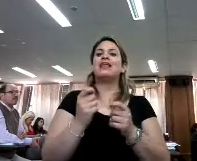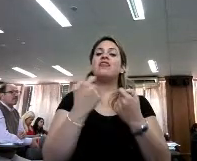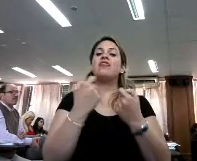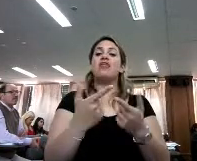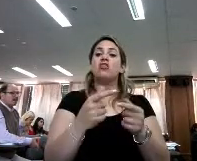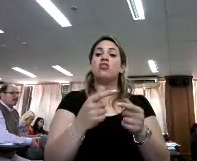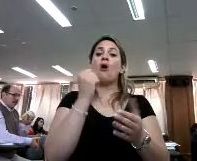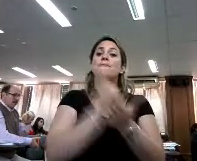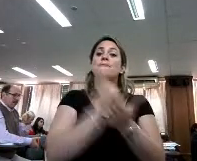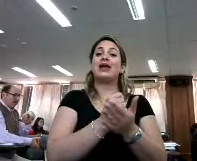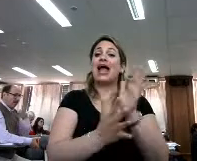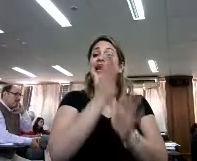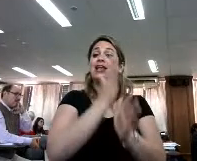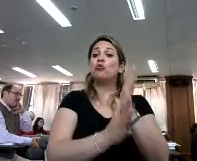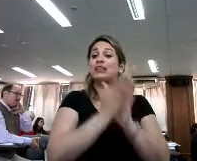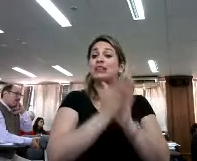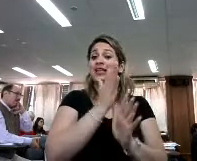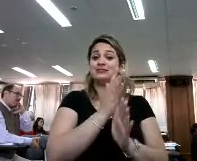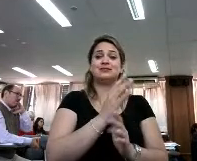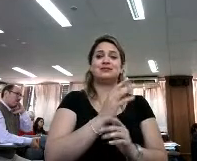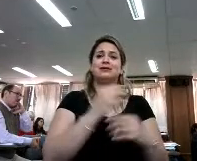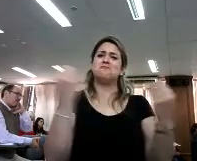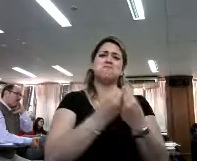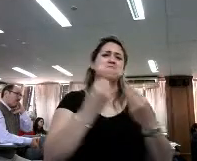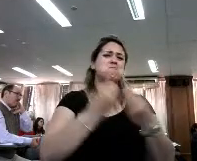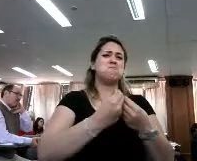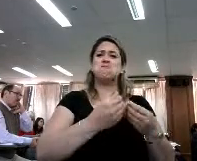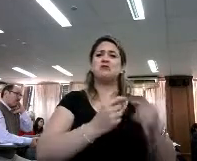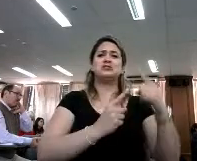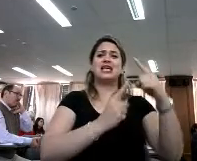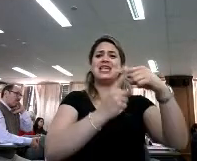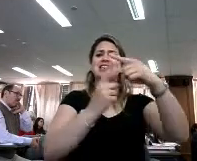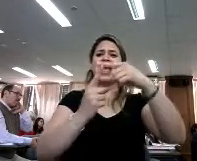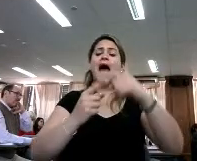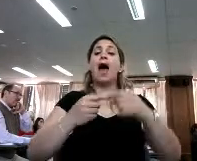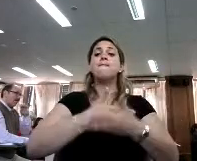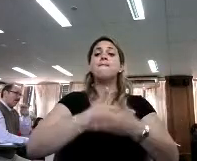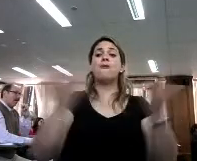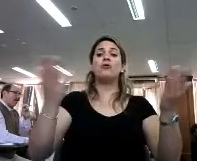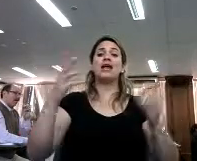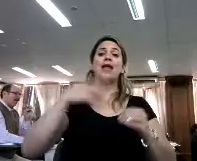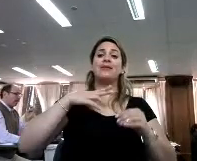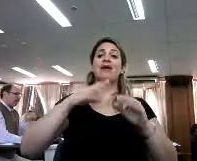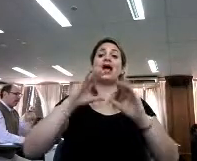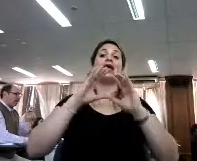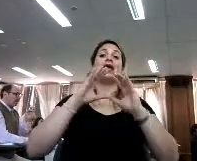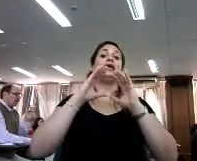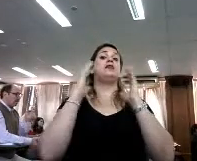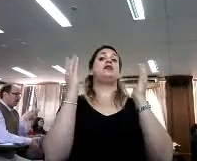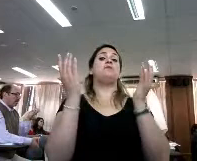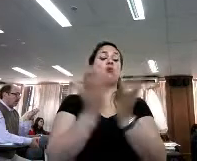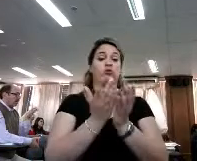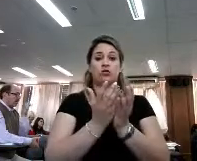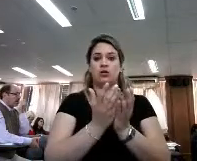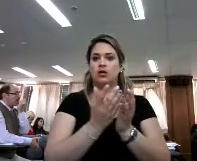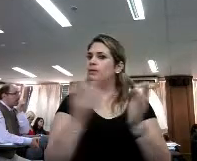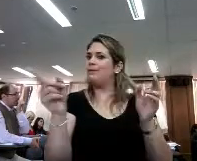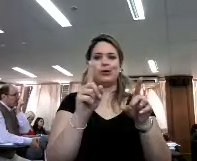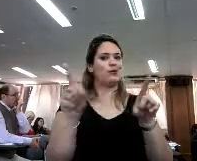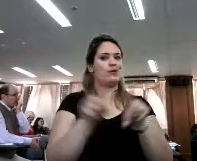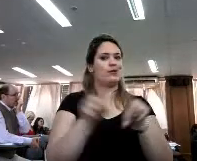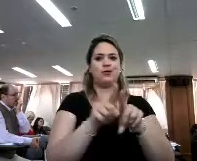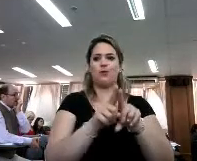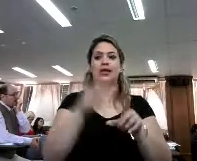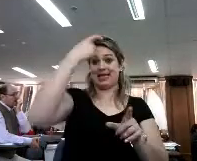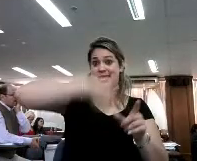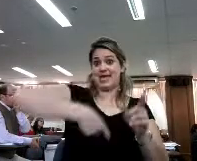autorizaciones gratuitas a muchas entidades públicas y o privadas a nivel mundial. Pero no es lo mismo cuando el